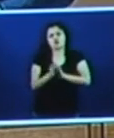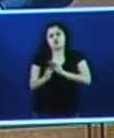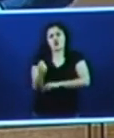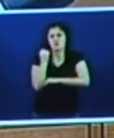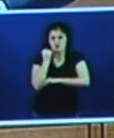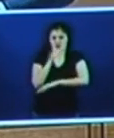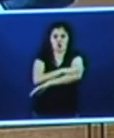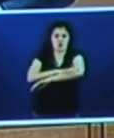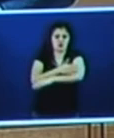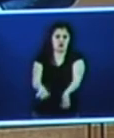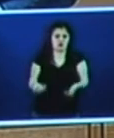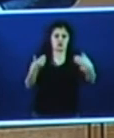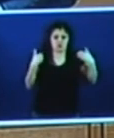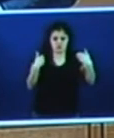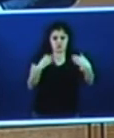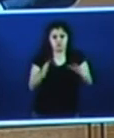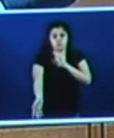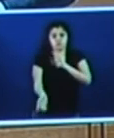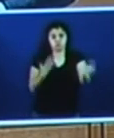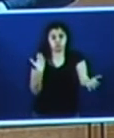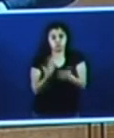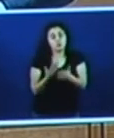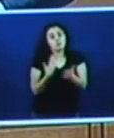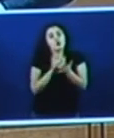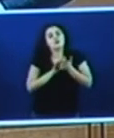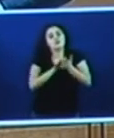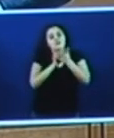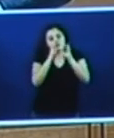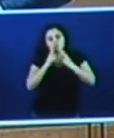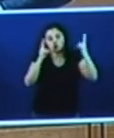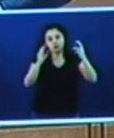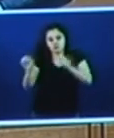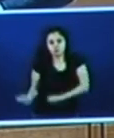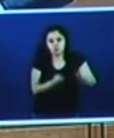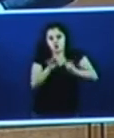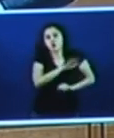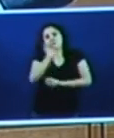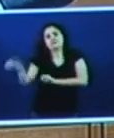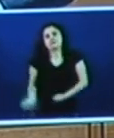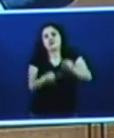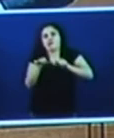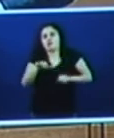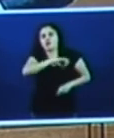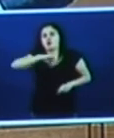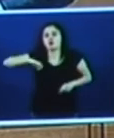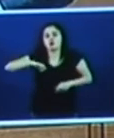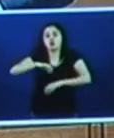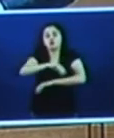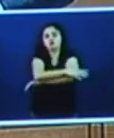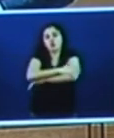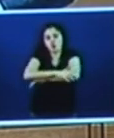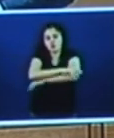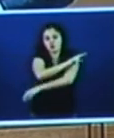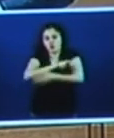que blinde non só os servizos públicos, senón que blinde o autogoverno de Galicia. E o autogoverno de Galicia está